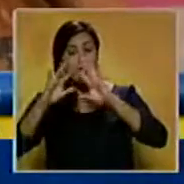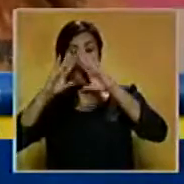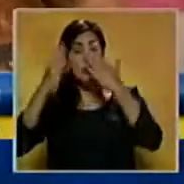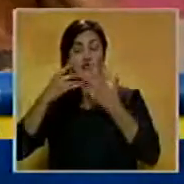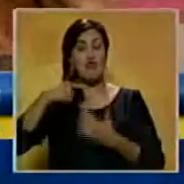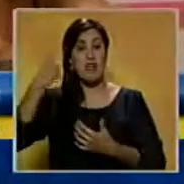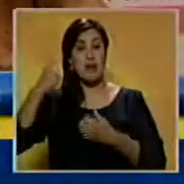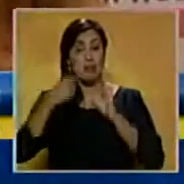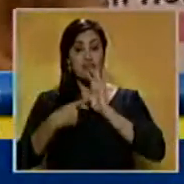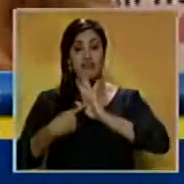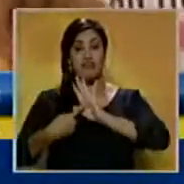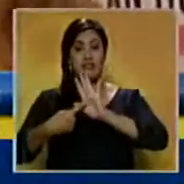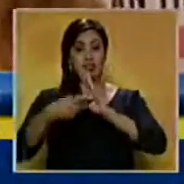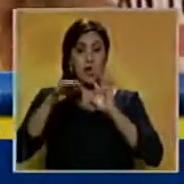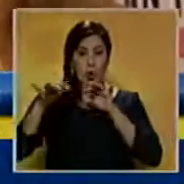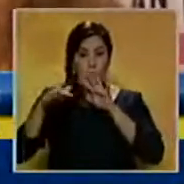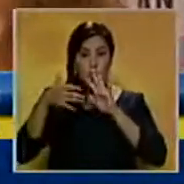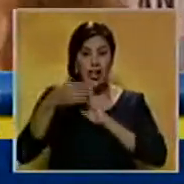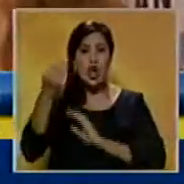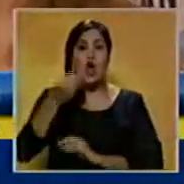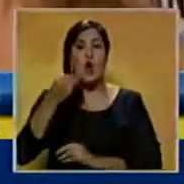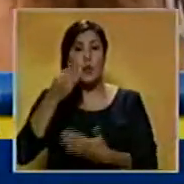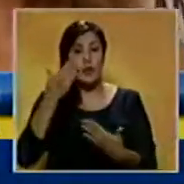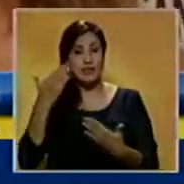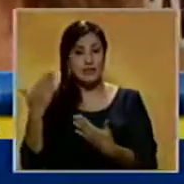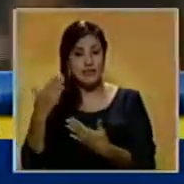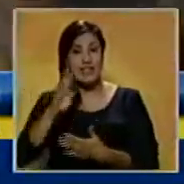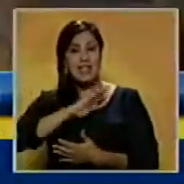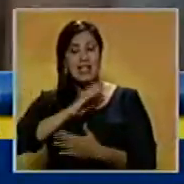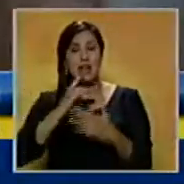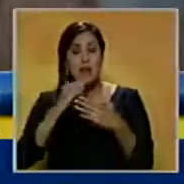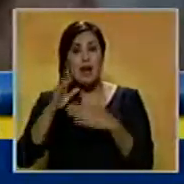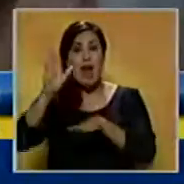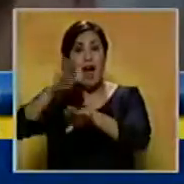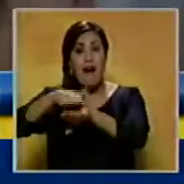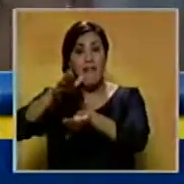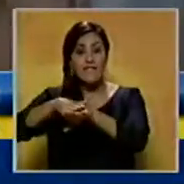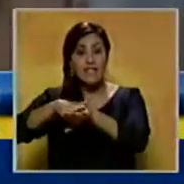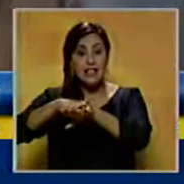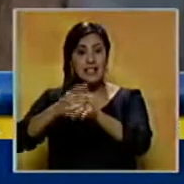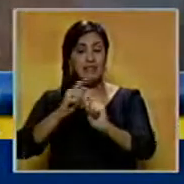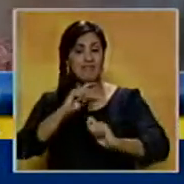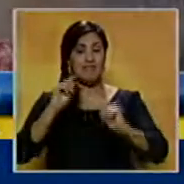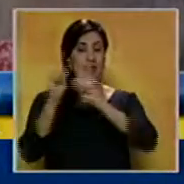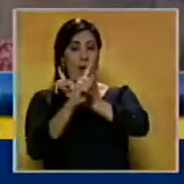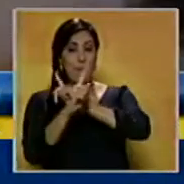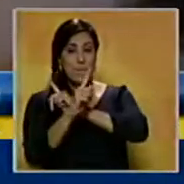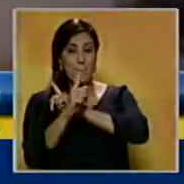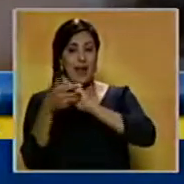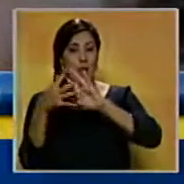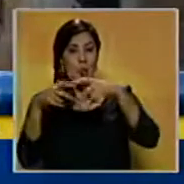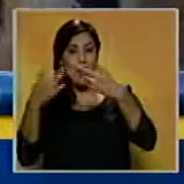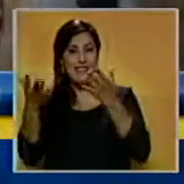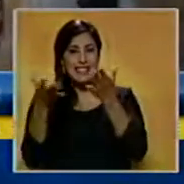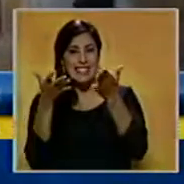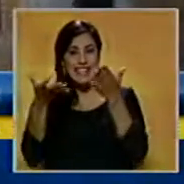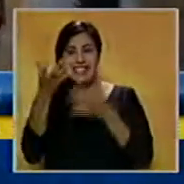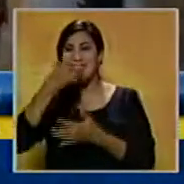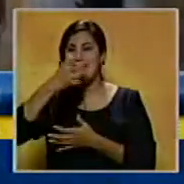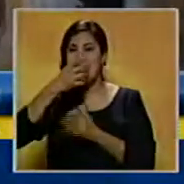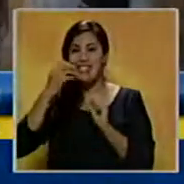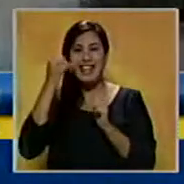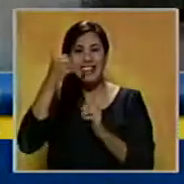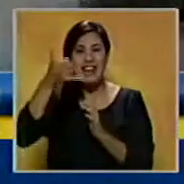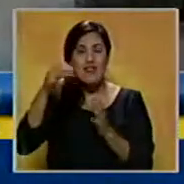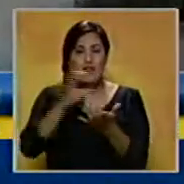mundo es la muestra de la influencia de la joven artista, quien recientemente anunció que boicotearía parcialmente el nuevo servicio de Apple